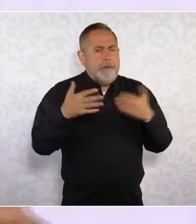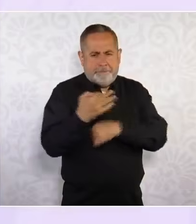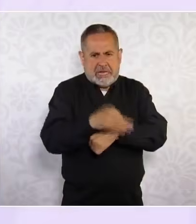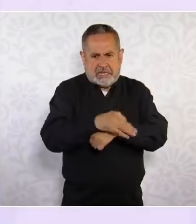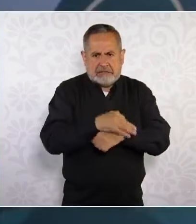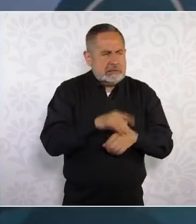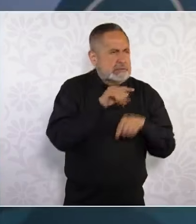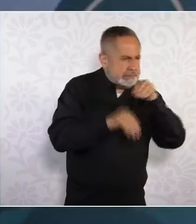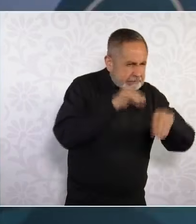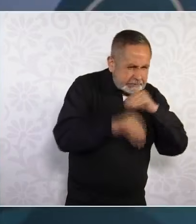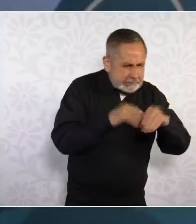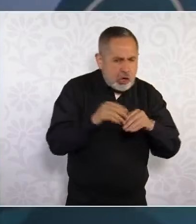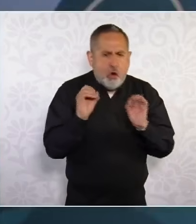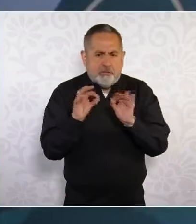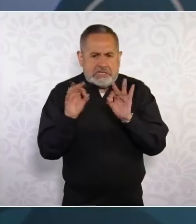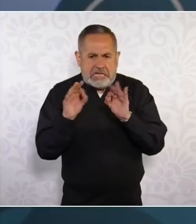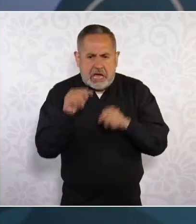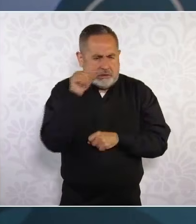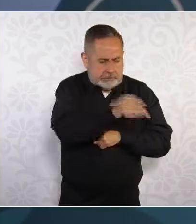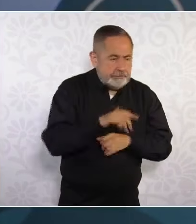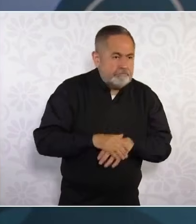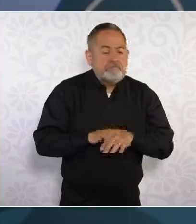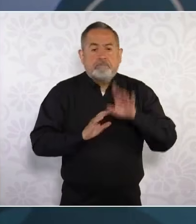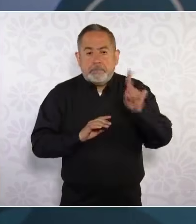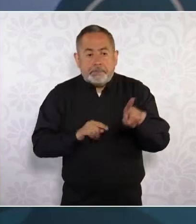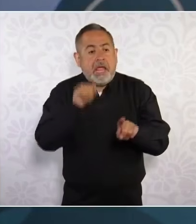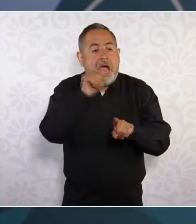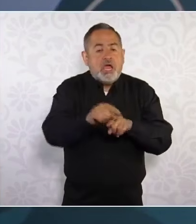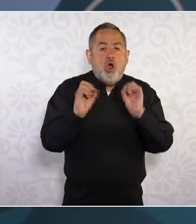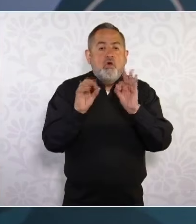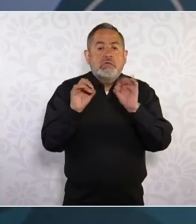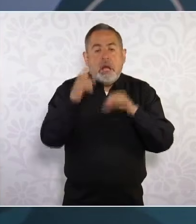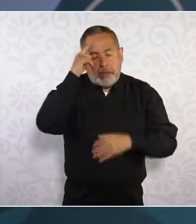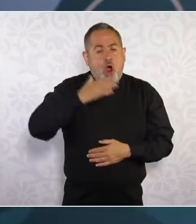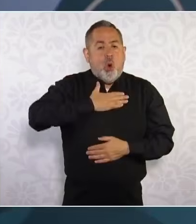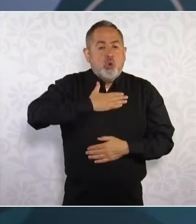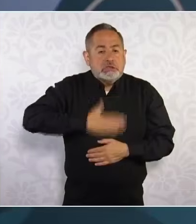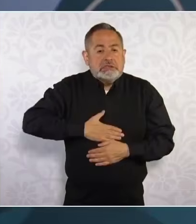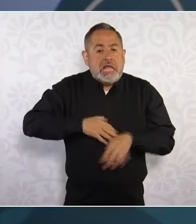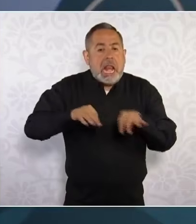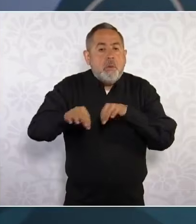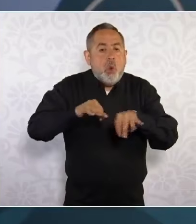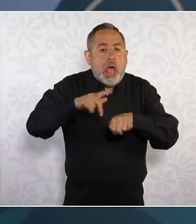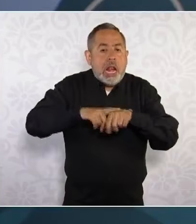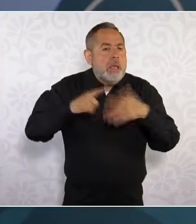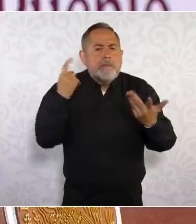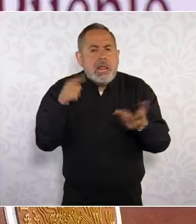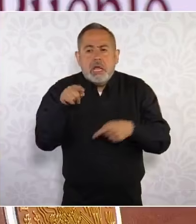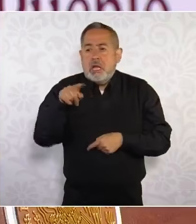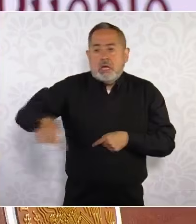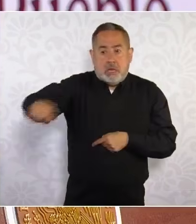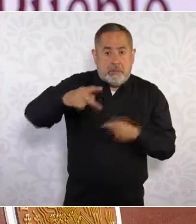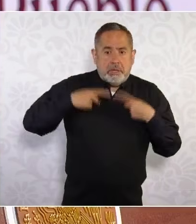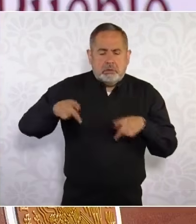uno. Y uno de los temas centrales es que hay un centro de justicia laboral, de tal manera que ahí puedan ir